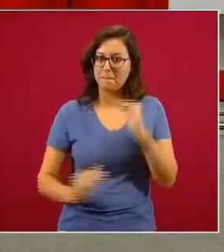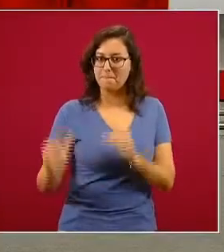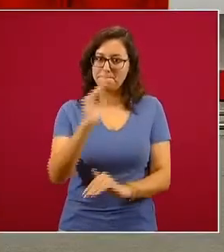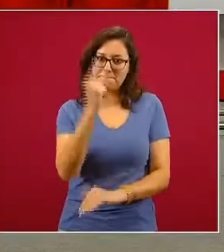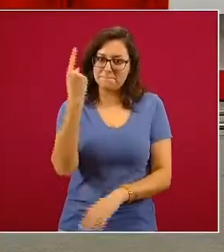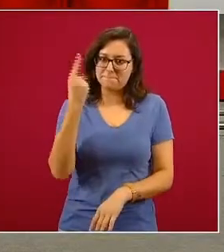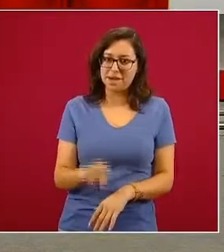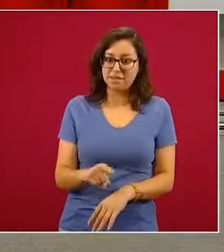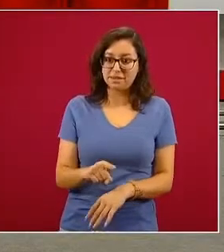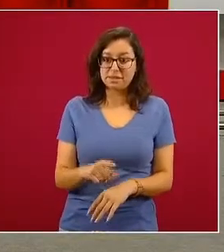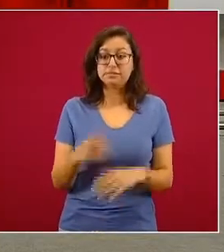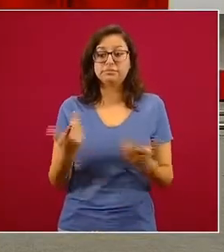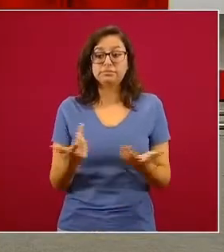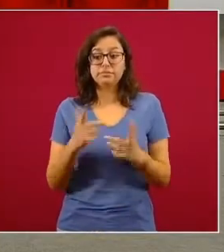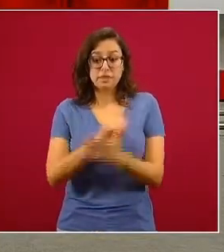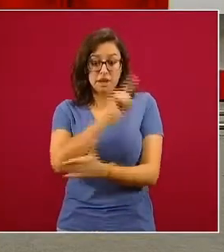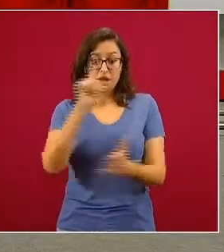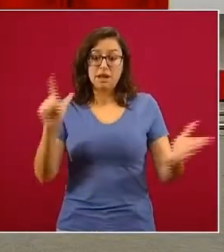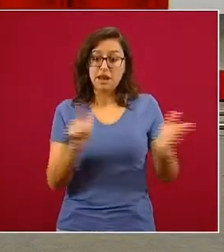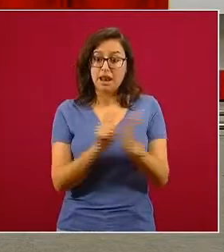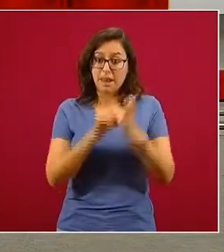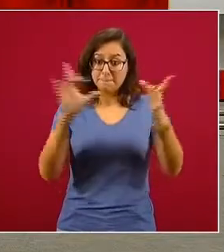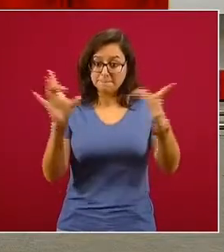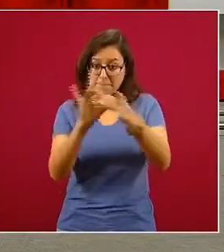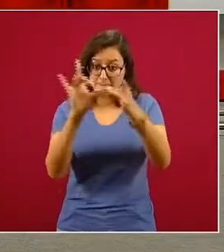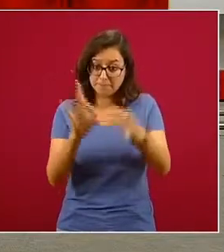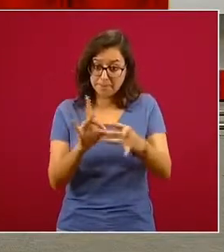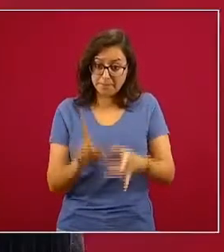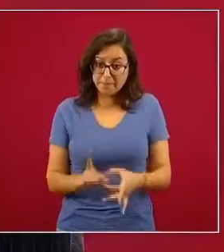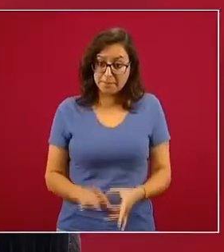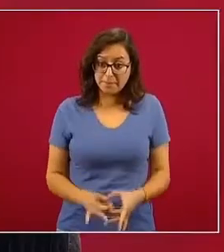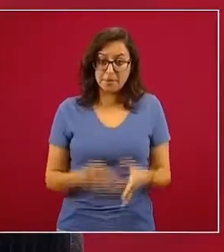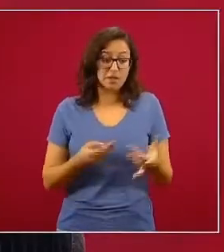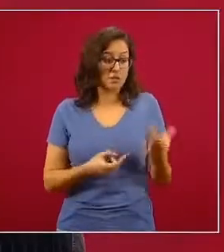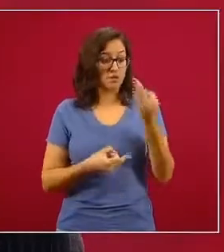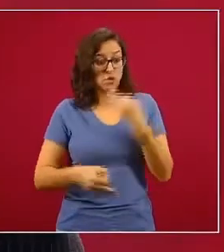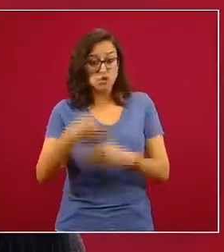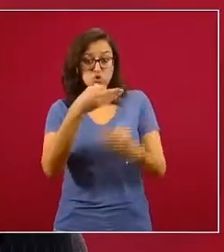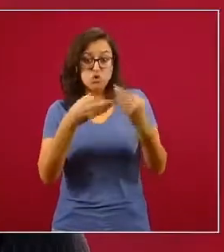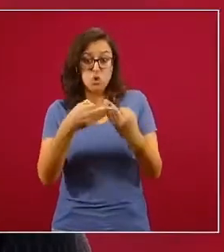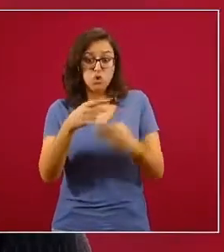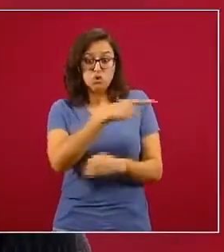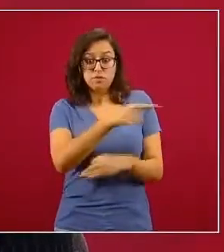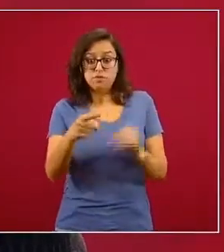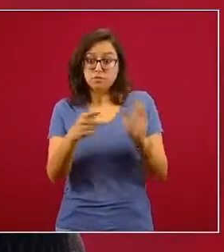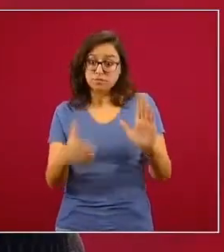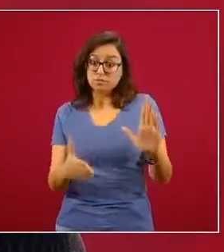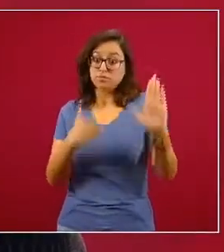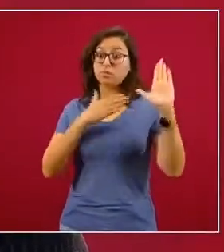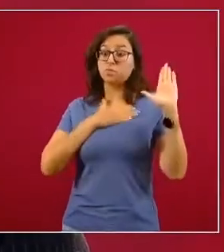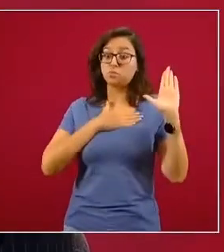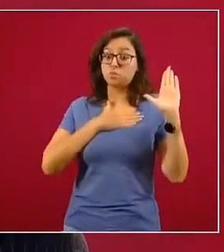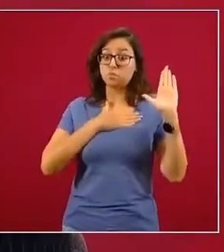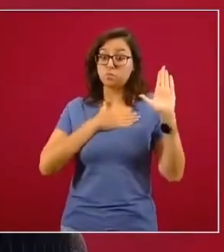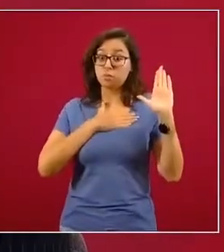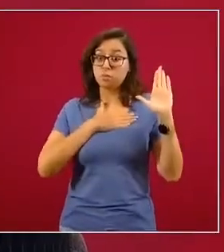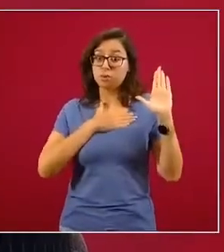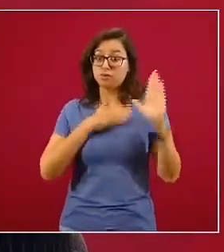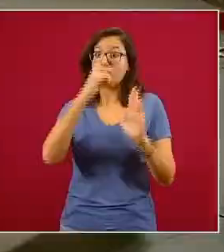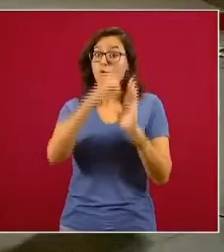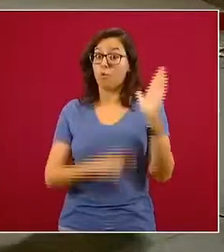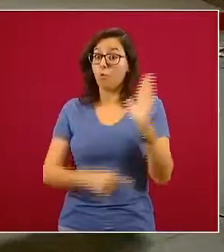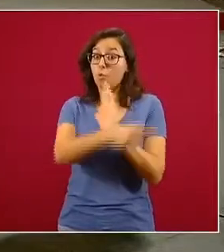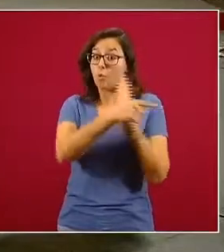Unidos Mexicanos, y las leyes que de ellas emanan. Y todos y cada uno de ellos, al tomar posesión, juraron cumplir y hacer